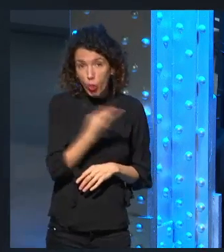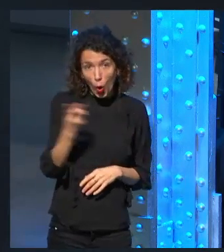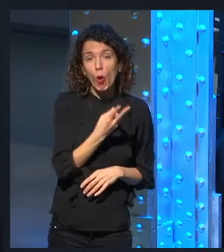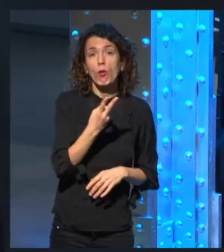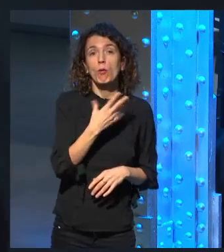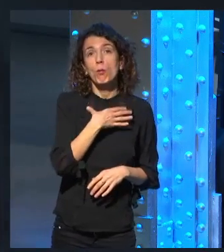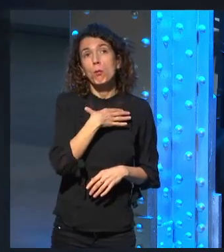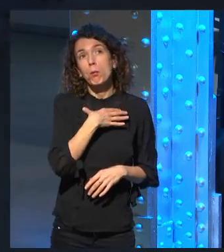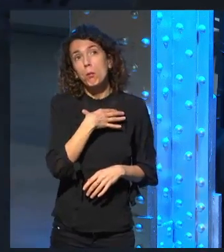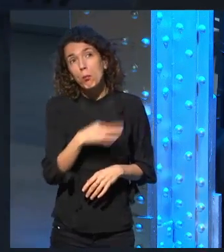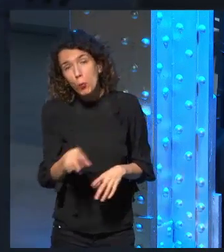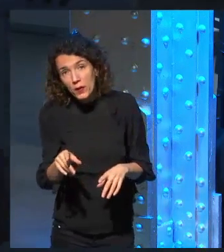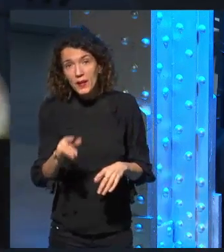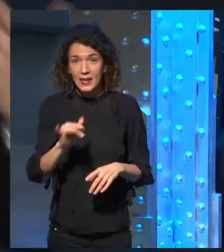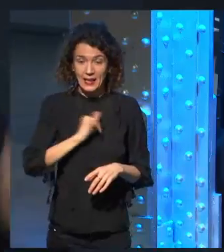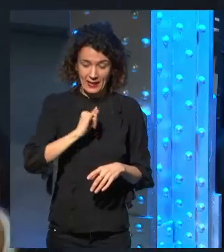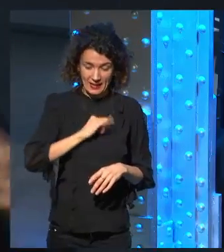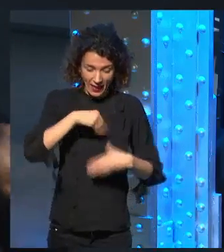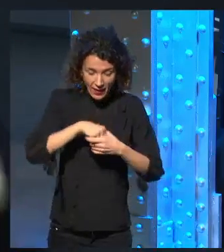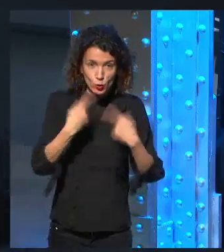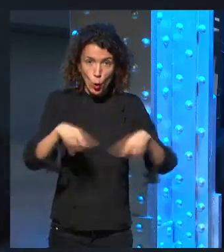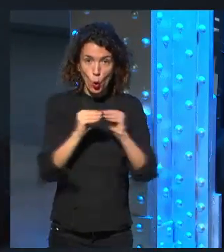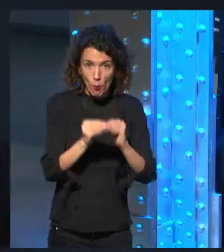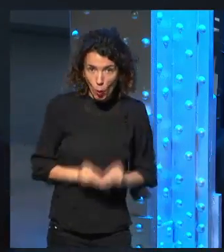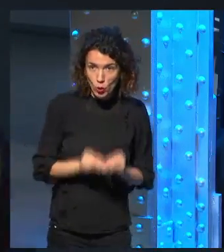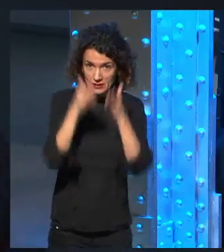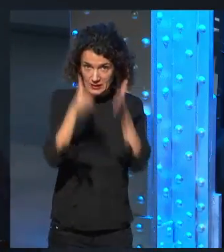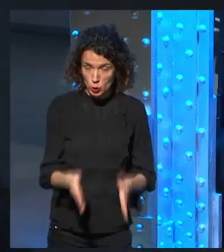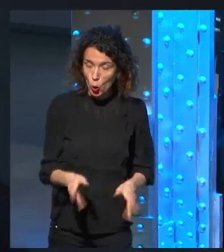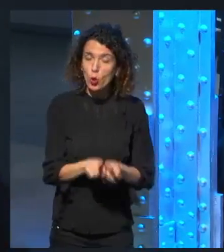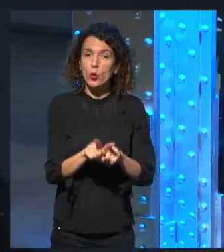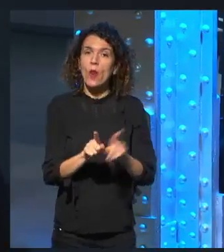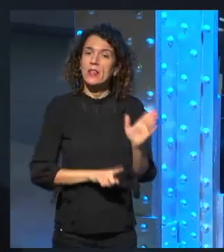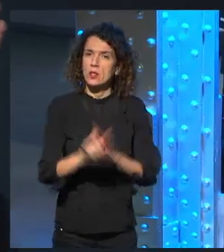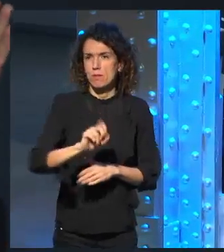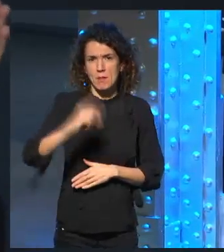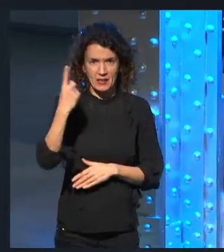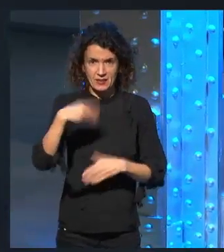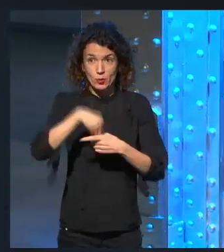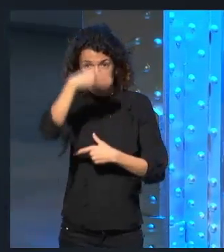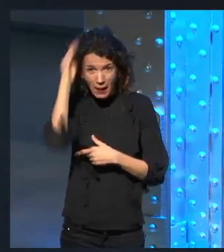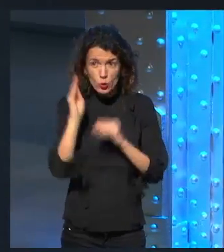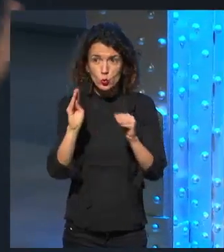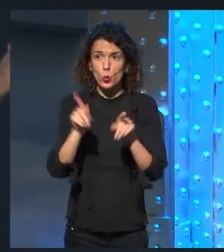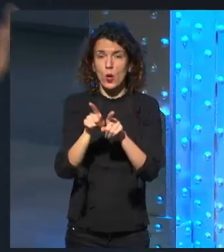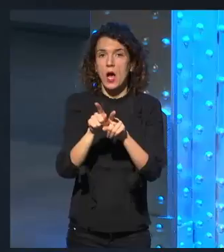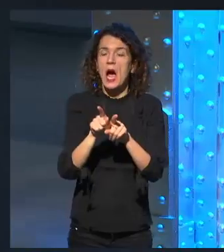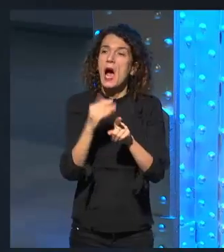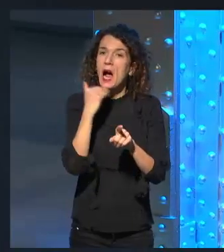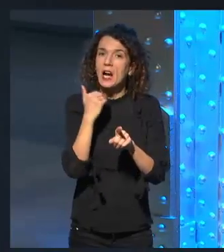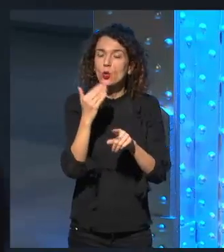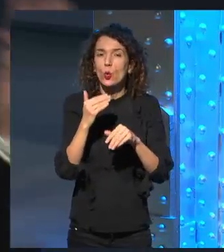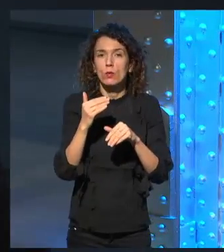tienen pues la propia identidad del compositor, un desarrollo máximo, en el caso de Bartók ya incluso mínimo, no hacia